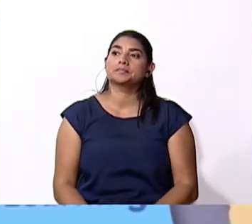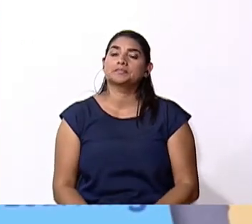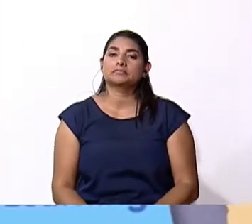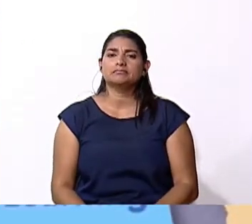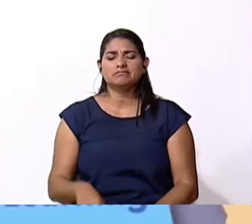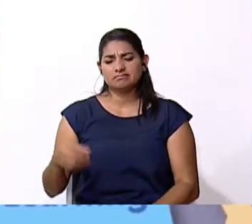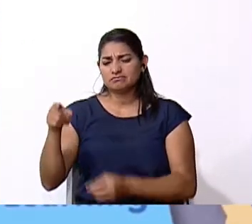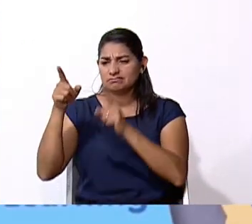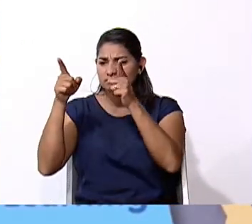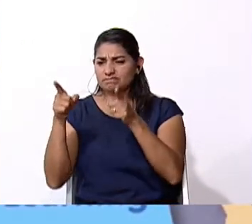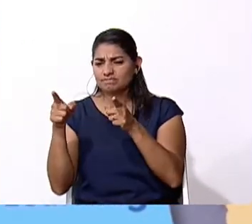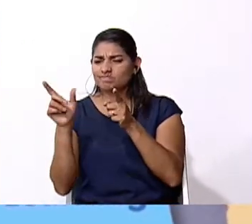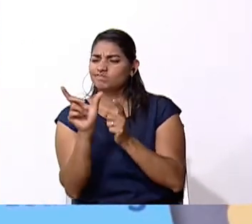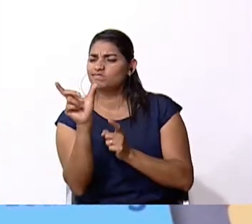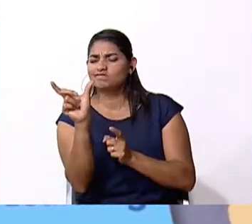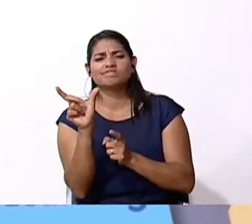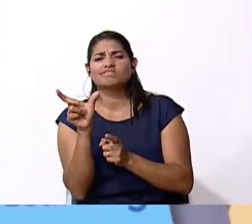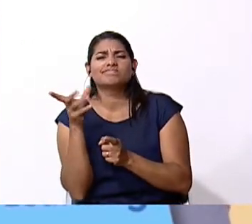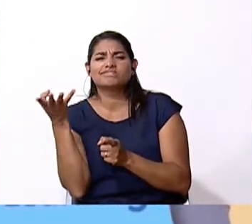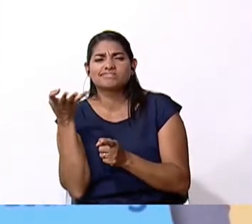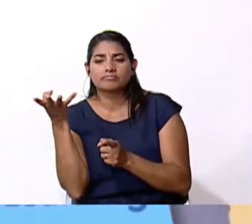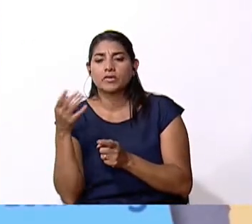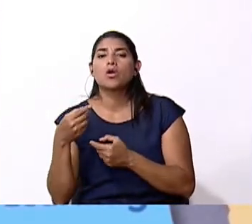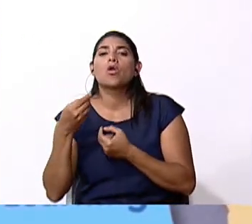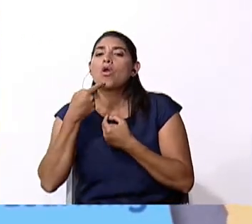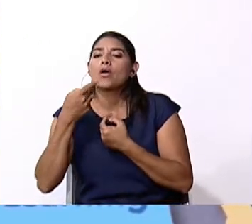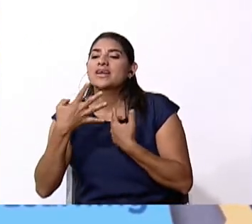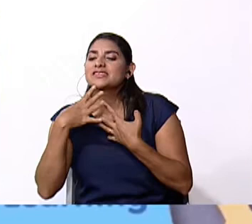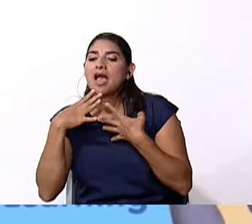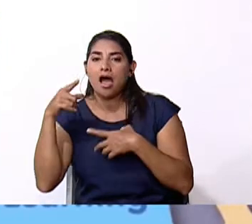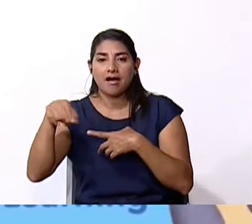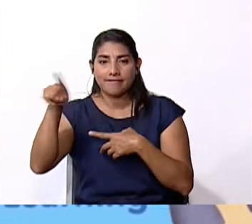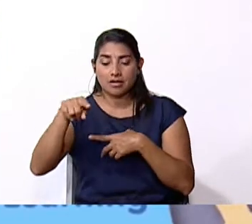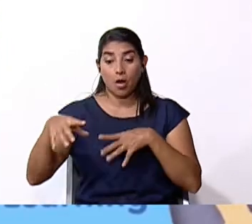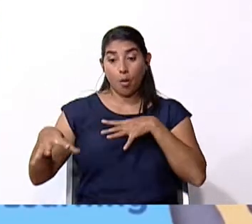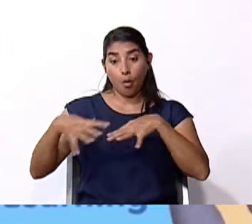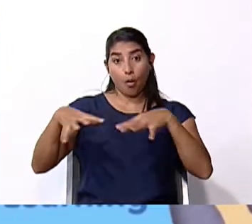Y el predicado es lo que se dice del sujeto o la acción que realiza.